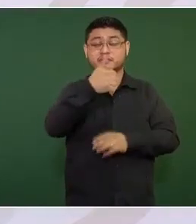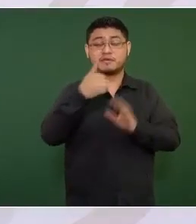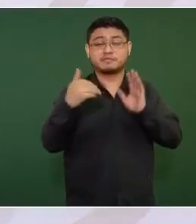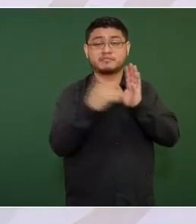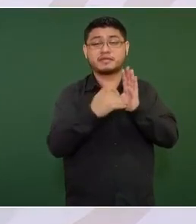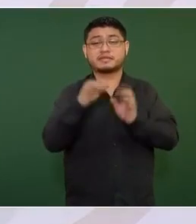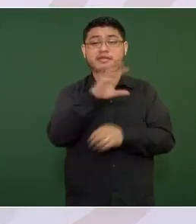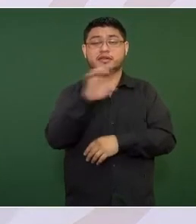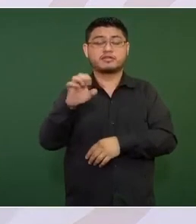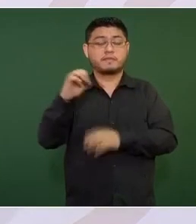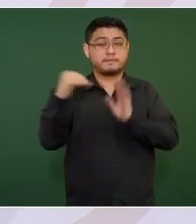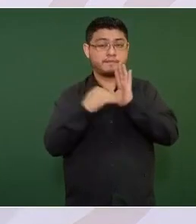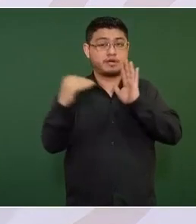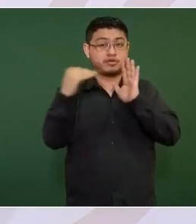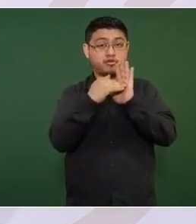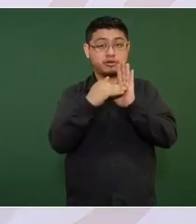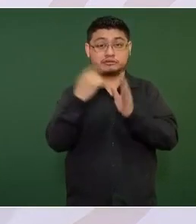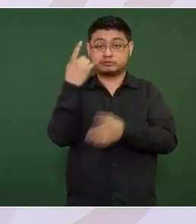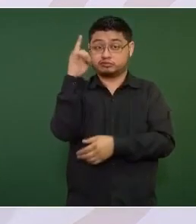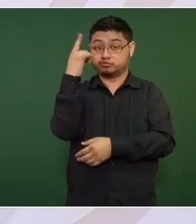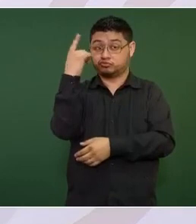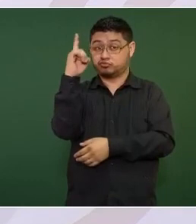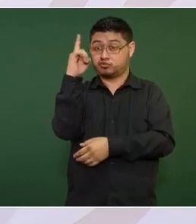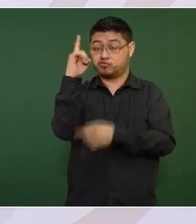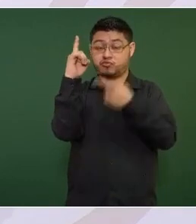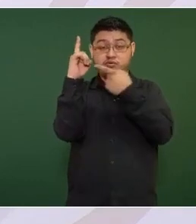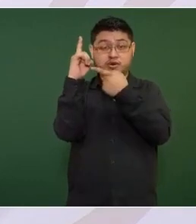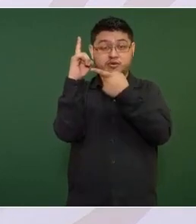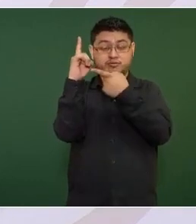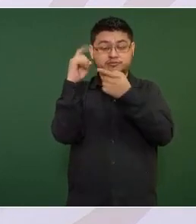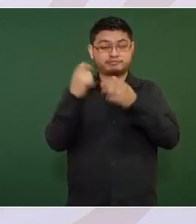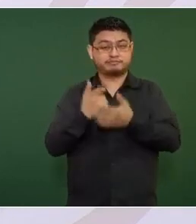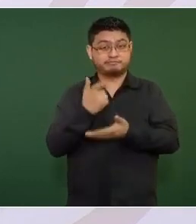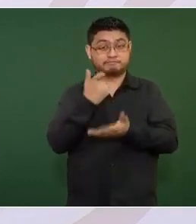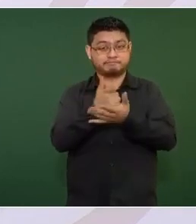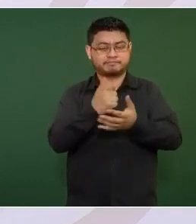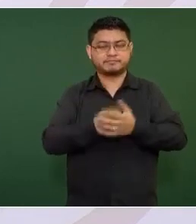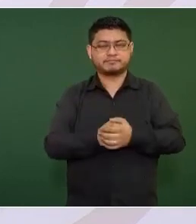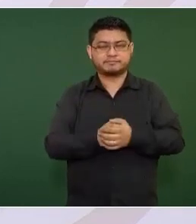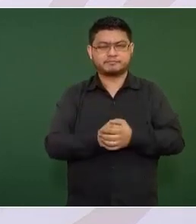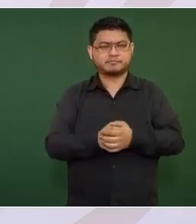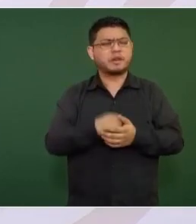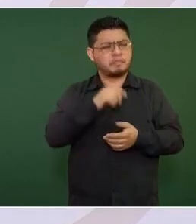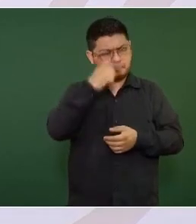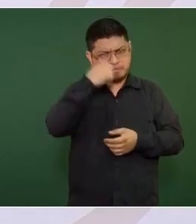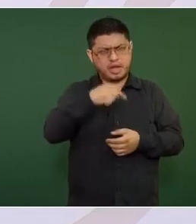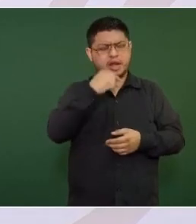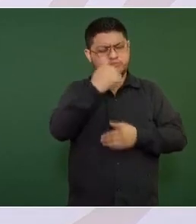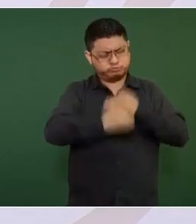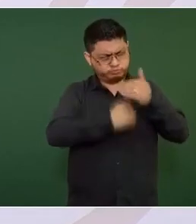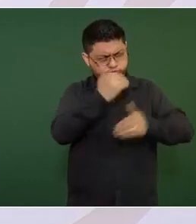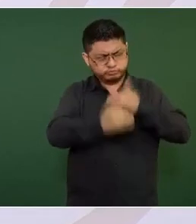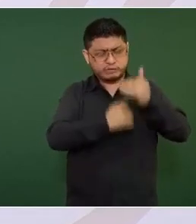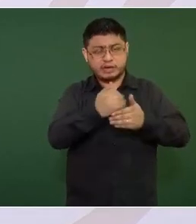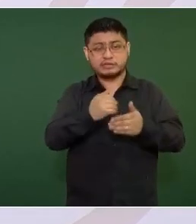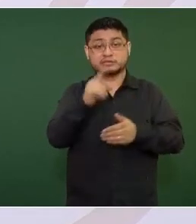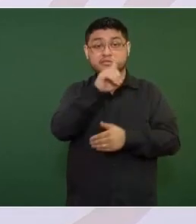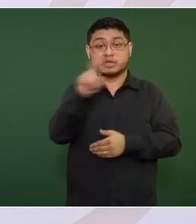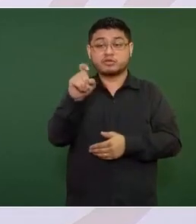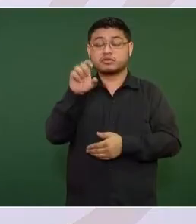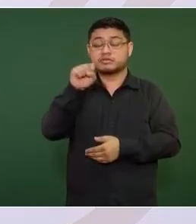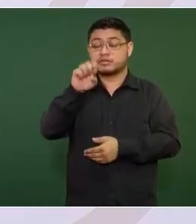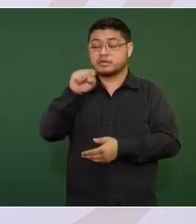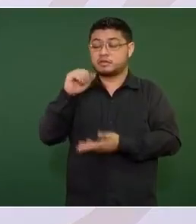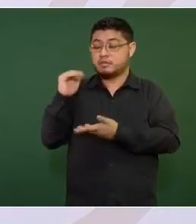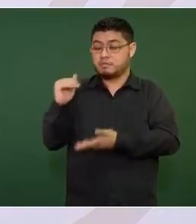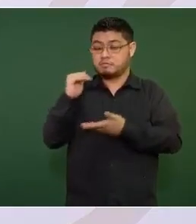6.500 millones de dólares y con una capacidad de convertir combustóleo en 160 mil barriles diarios